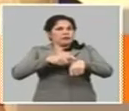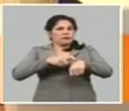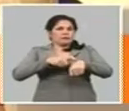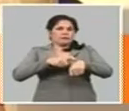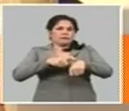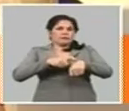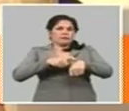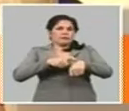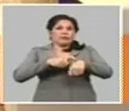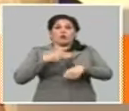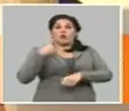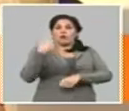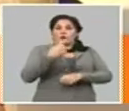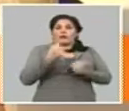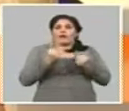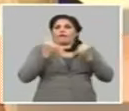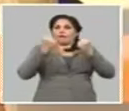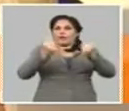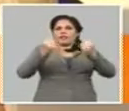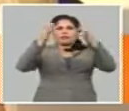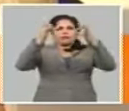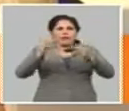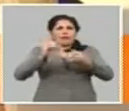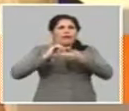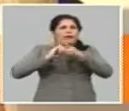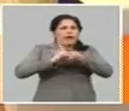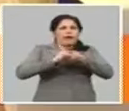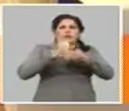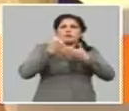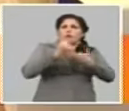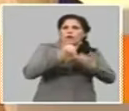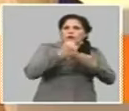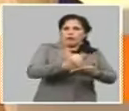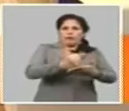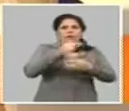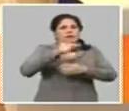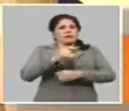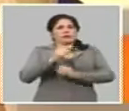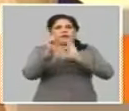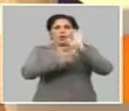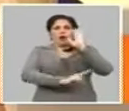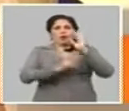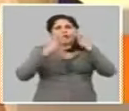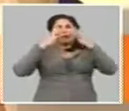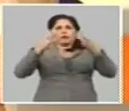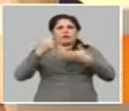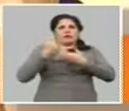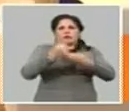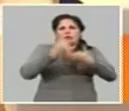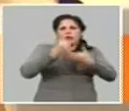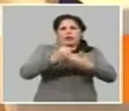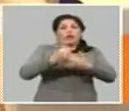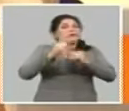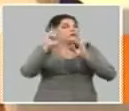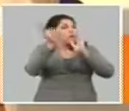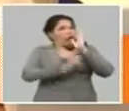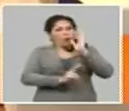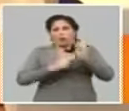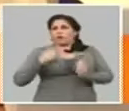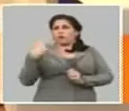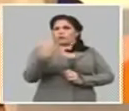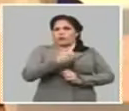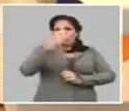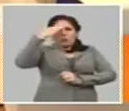entre nuestra fortaleza siempre la solidaridad ha sido un valor fundamental y es la solidaridad un valor que tenemos